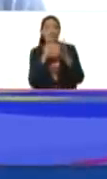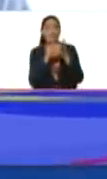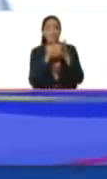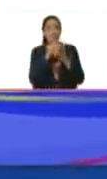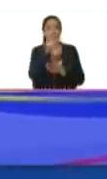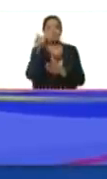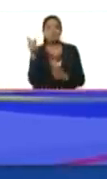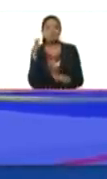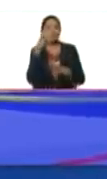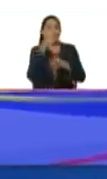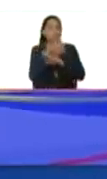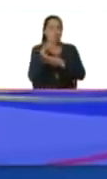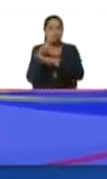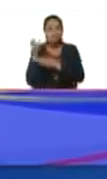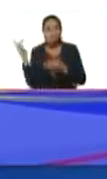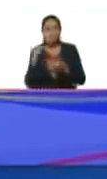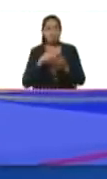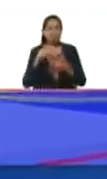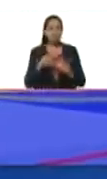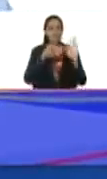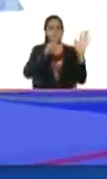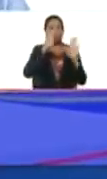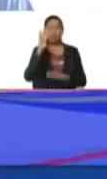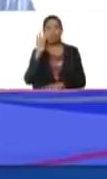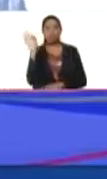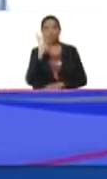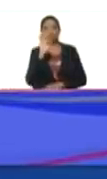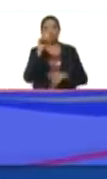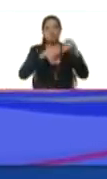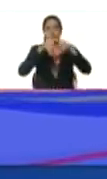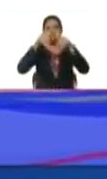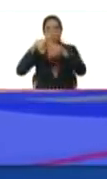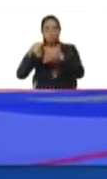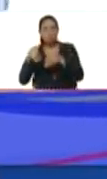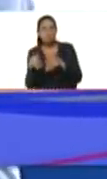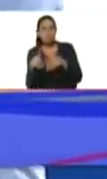consulta. El 84% votando por el sí.